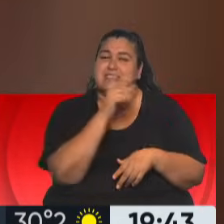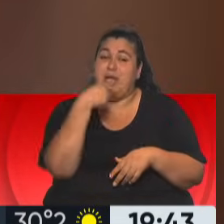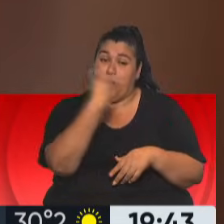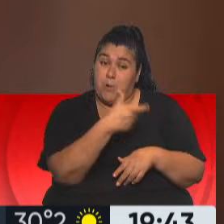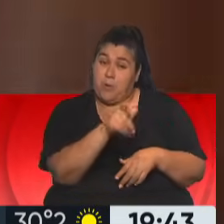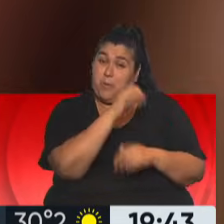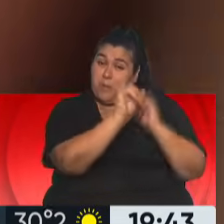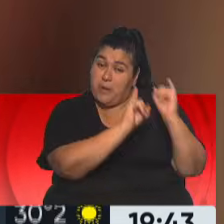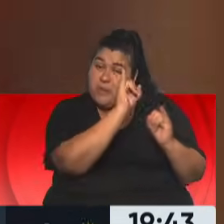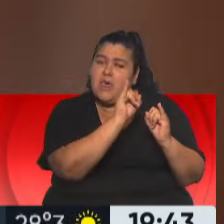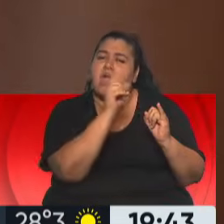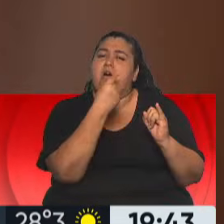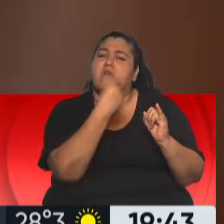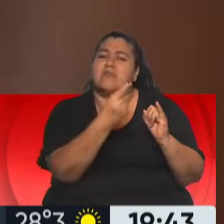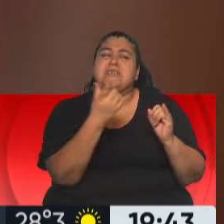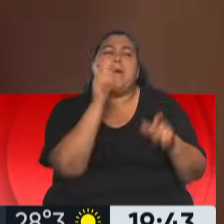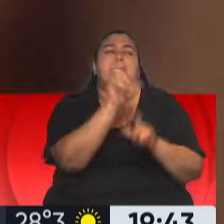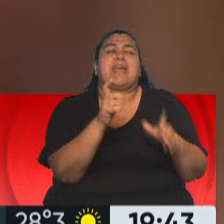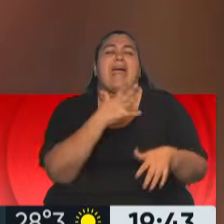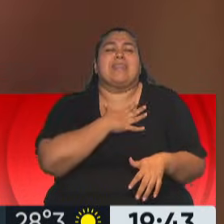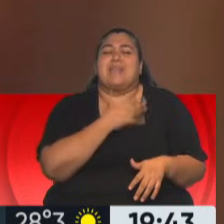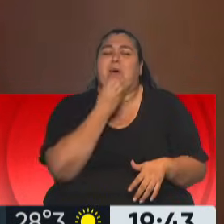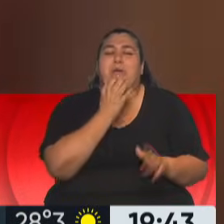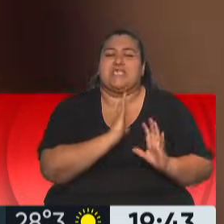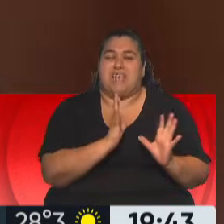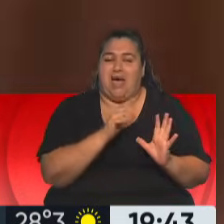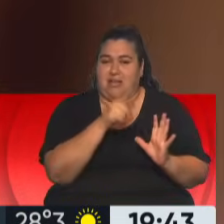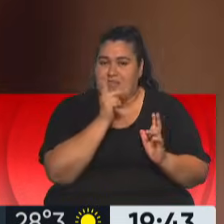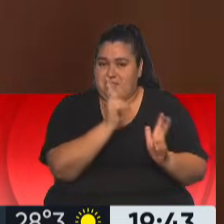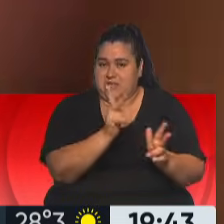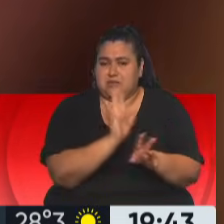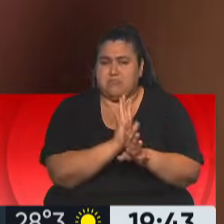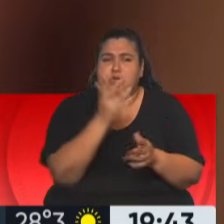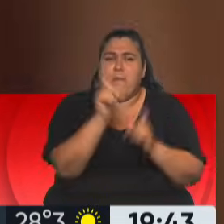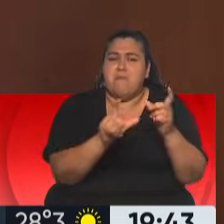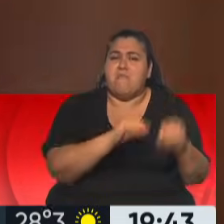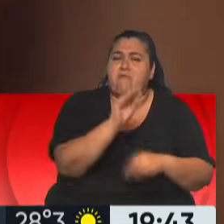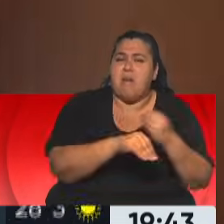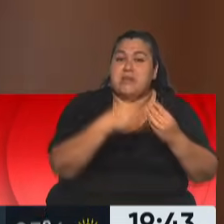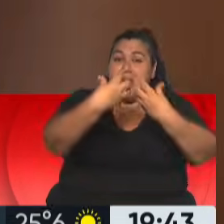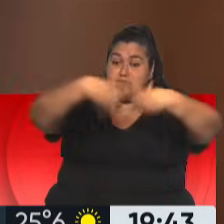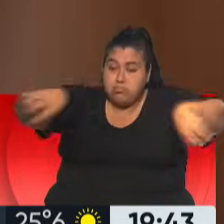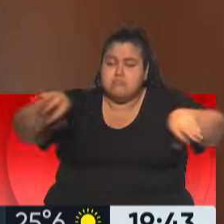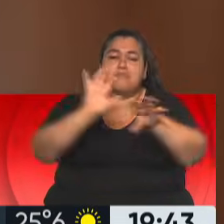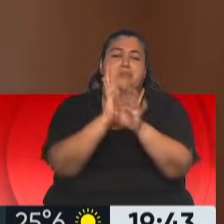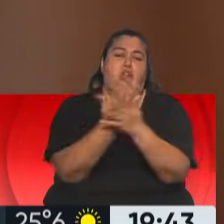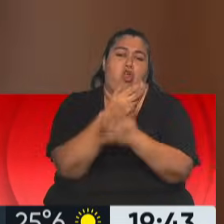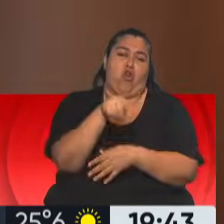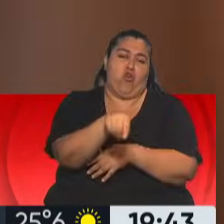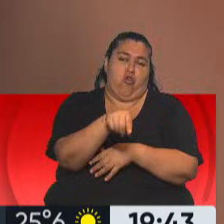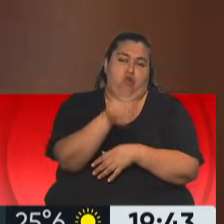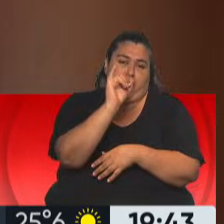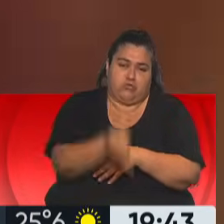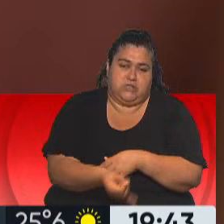clásico, ¿no?, que lo usaba en la radio, mi gente bella. Habla del dolor de las familias separadas, decía, yo veo el dolor